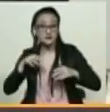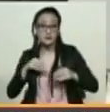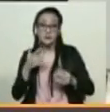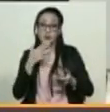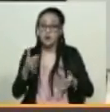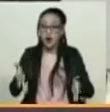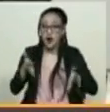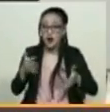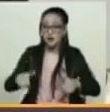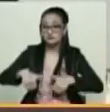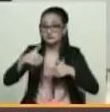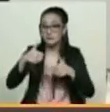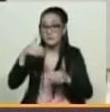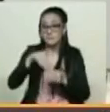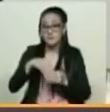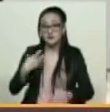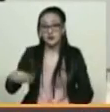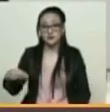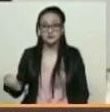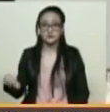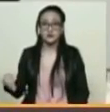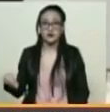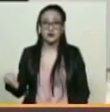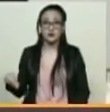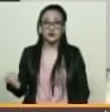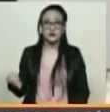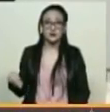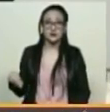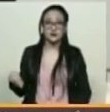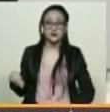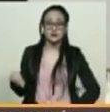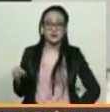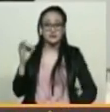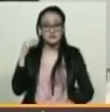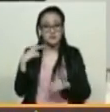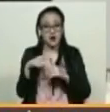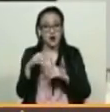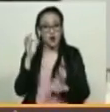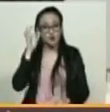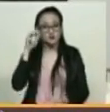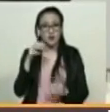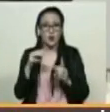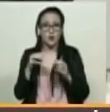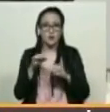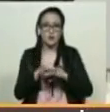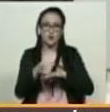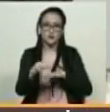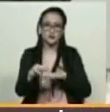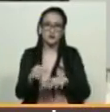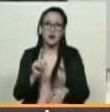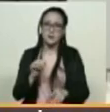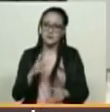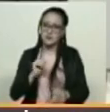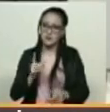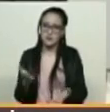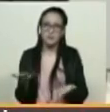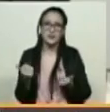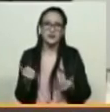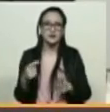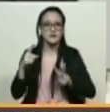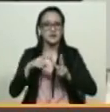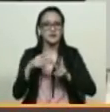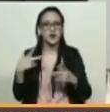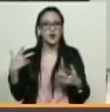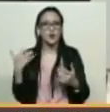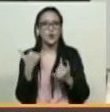las elecciones presidenciales, de consejos legislativos estatales y de consejos municipales. Vamos a exigir. Por BTV, para cerrar, ya